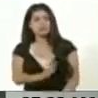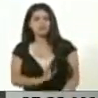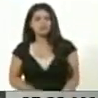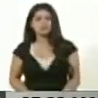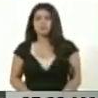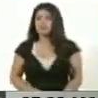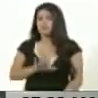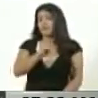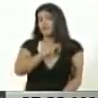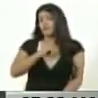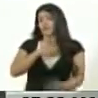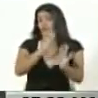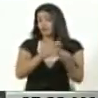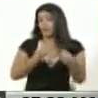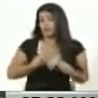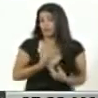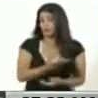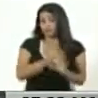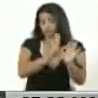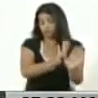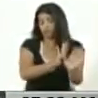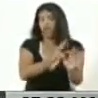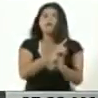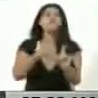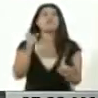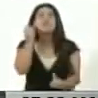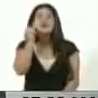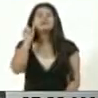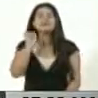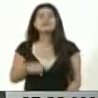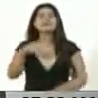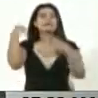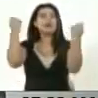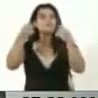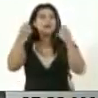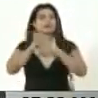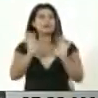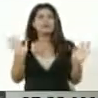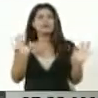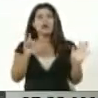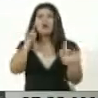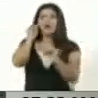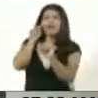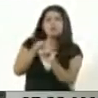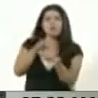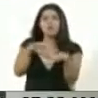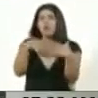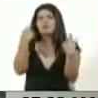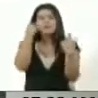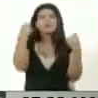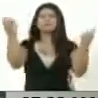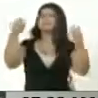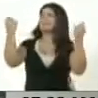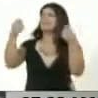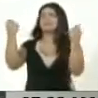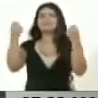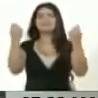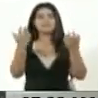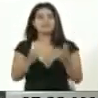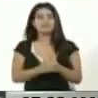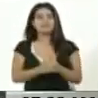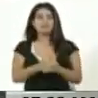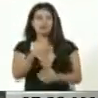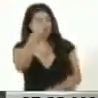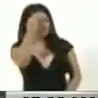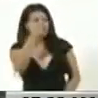asunto de ella, pero ella sí está en campaña, ¿no? Ella está en campaña, no sé con cuál propósito. Y por eso se mete allá en la sala. ¿La hace presidenciable